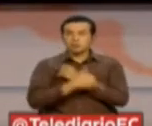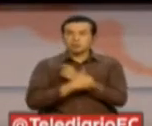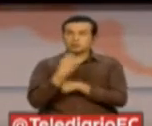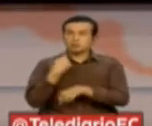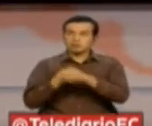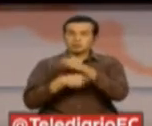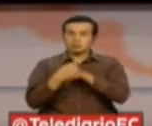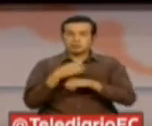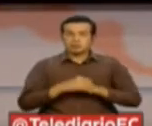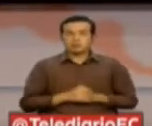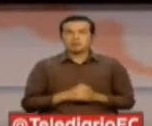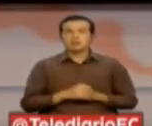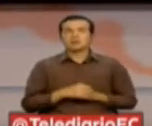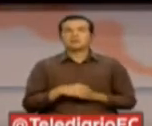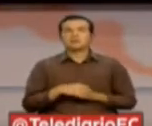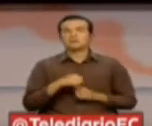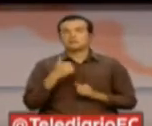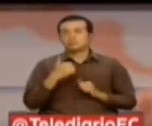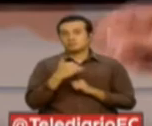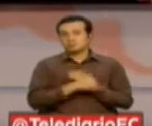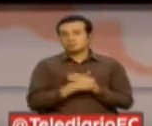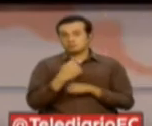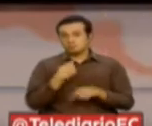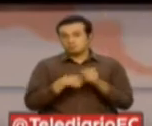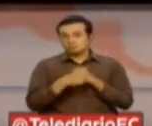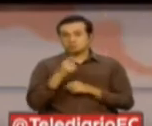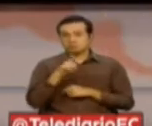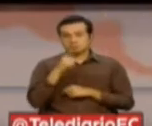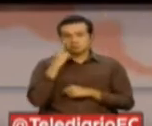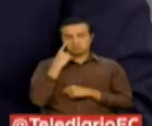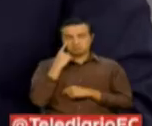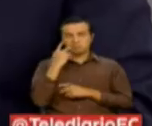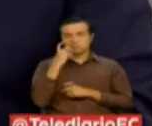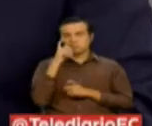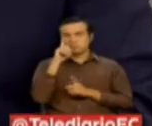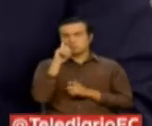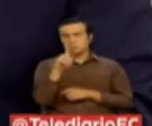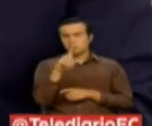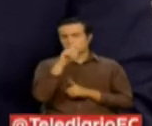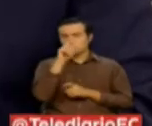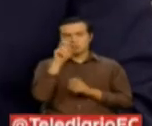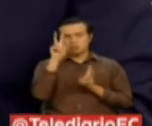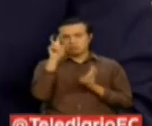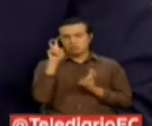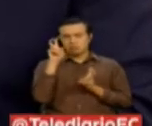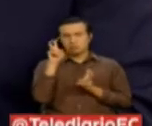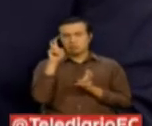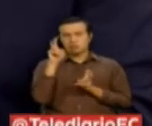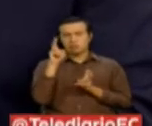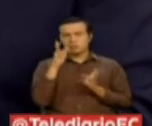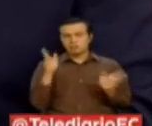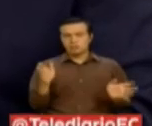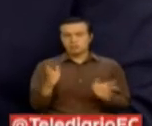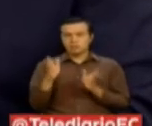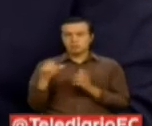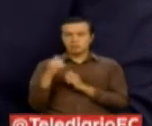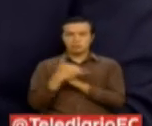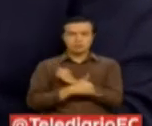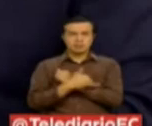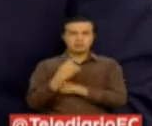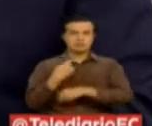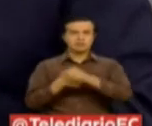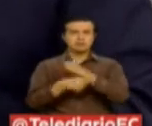eduardo y hablando de exportaciones que es muy importante y se quiera si se me permite hacerle una pregunta sobre esto la medida de fomento de las exportaciones